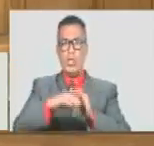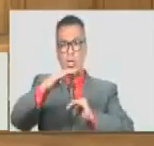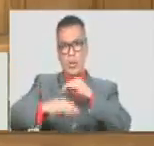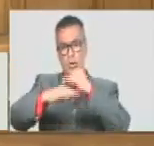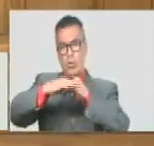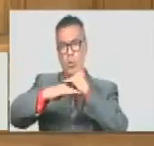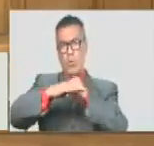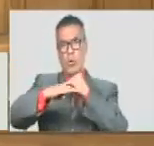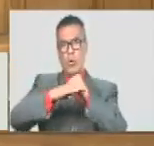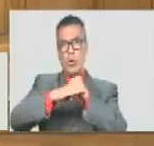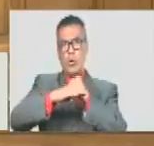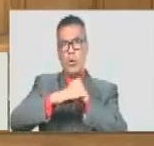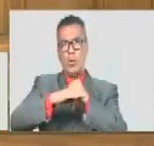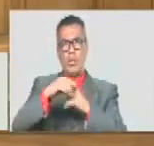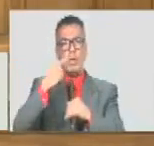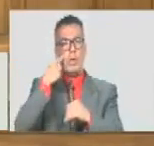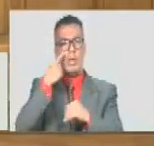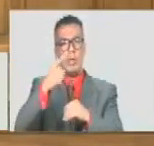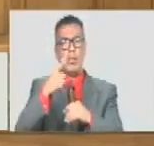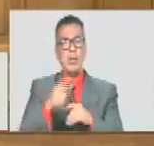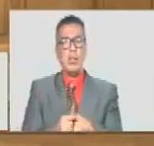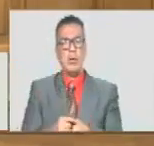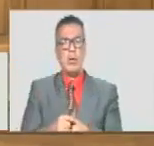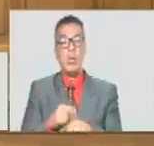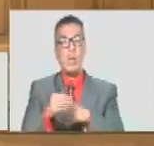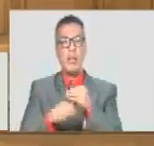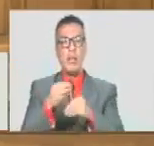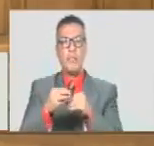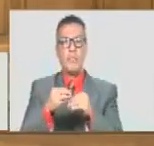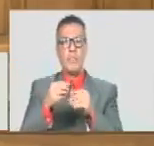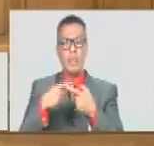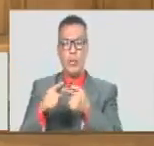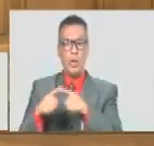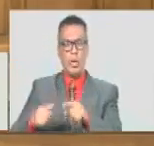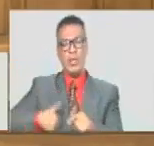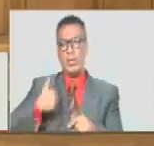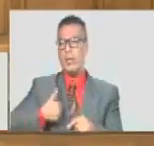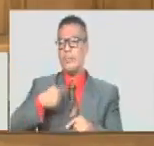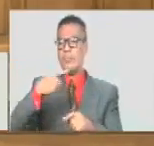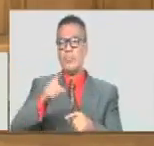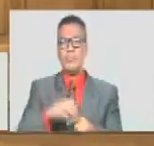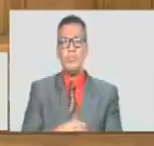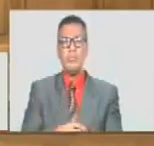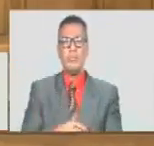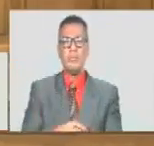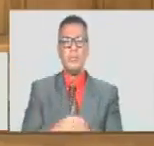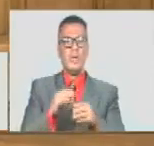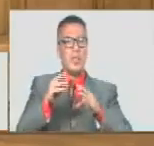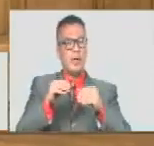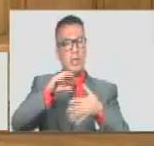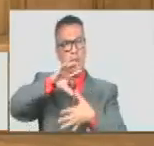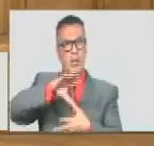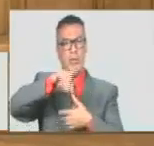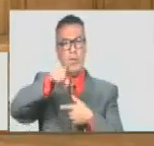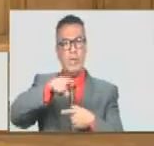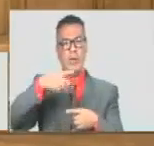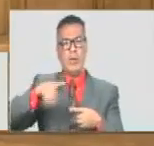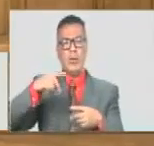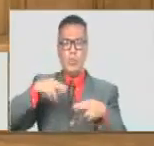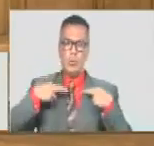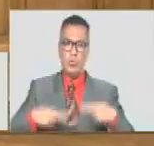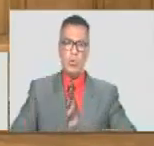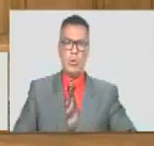igualdad y justicia proclamados por, por la Declaración Universal de los Derechos Humanos, la Convención Americana sobre Derechos